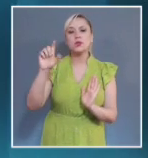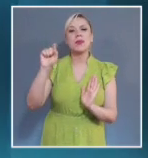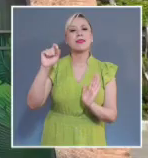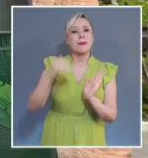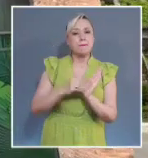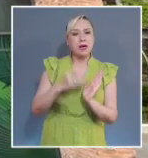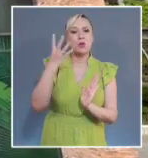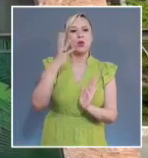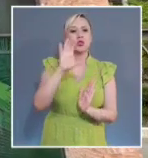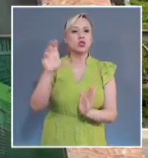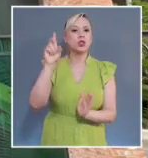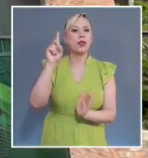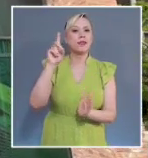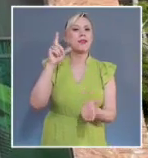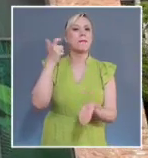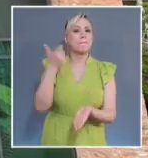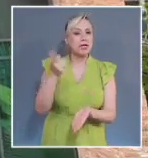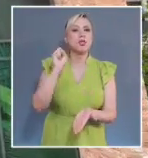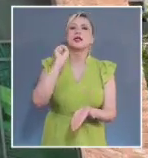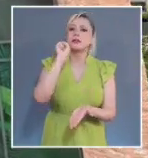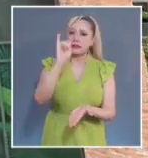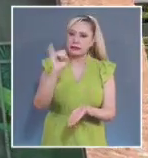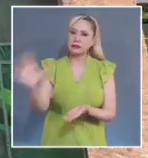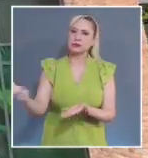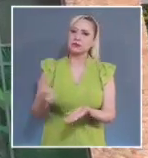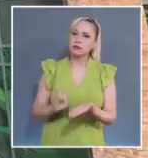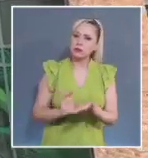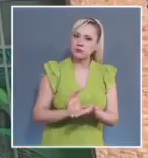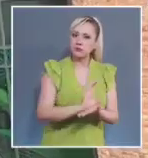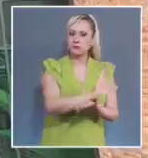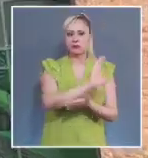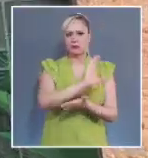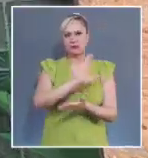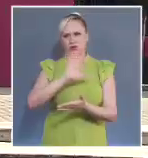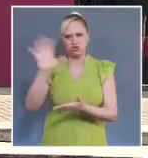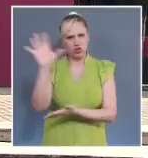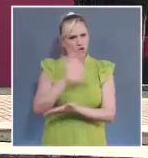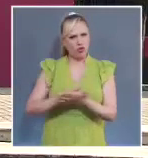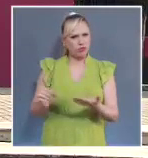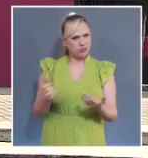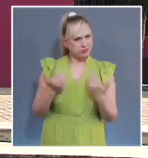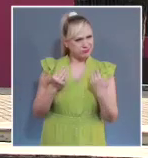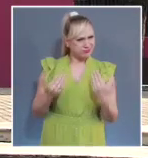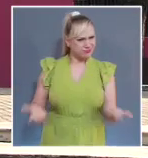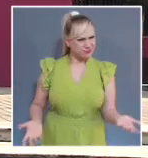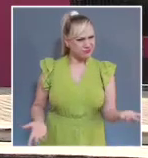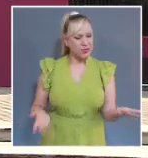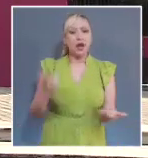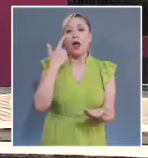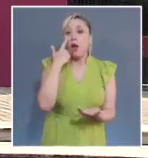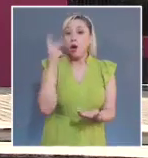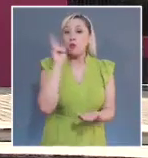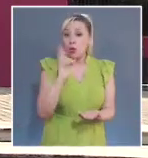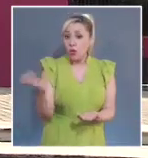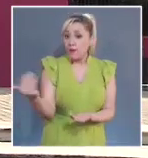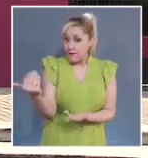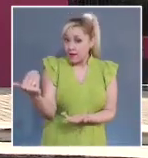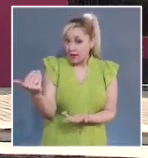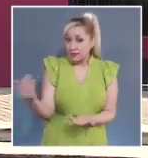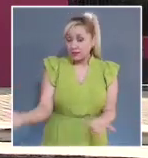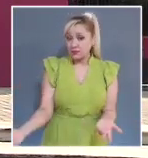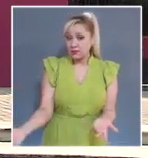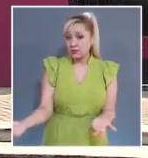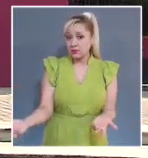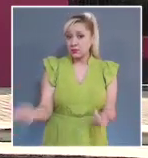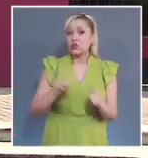420,430 pesos. El proyecto establece que la autoridad electoral debió considerar las pruebas presentadas oportunamente por dicho partido para